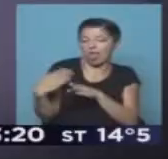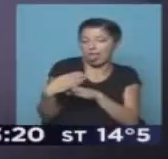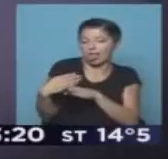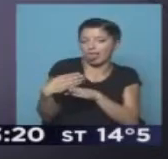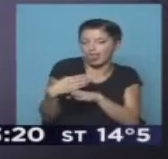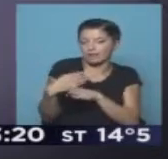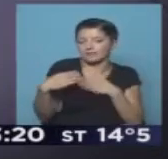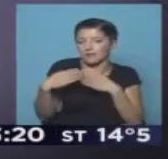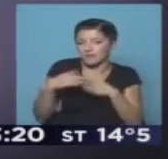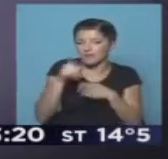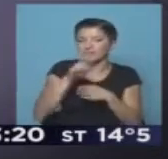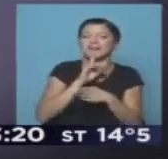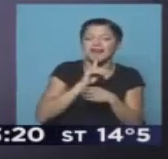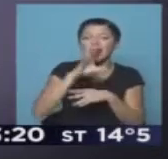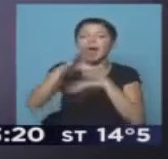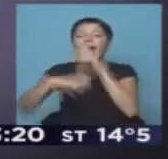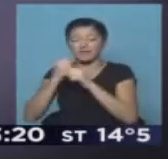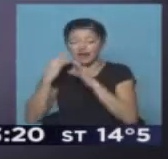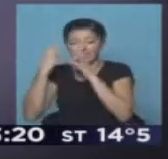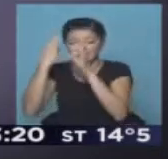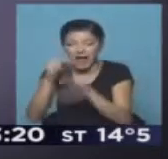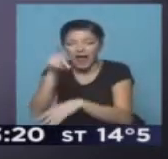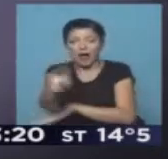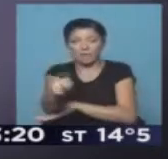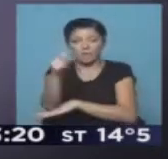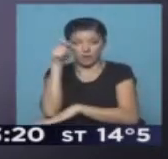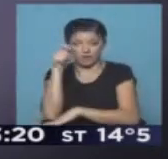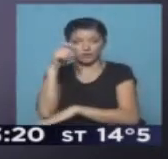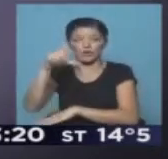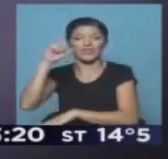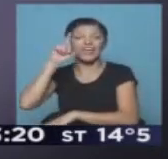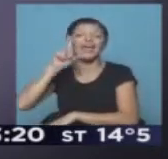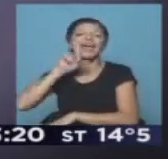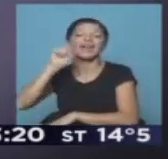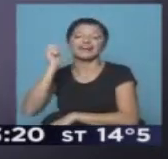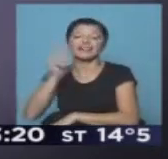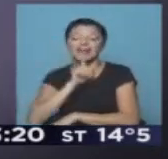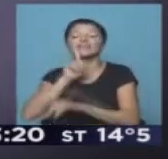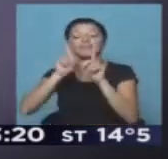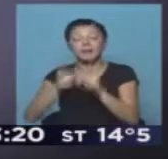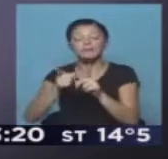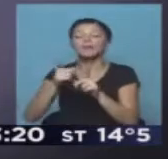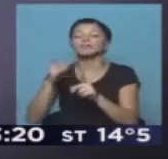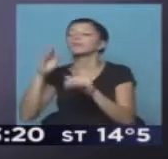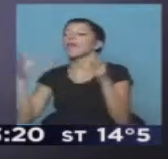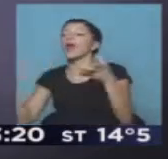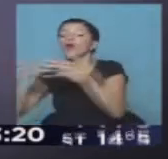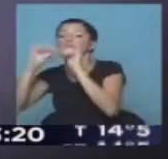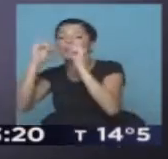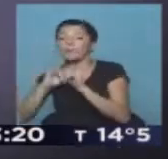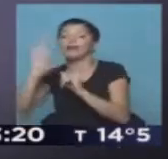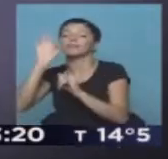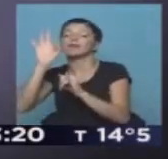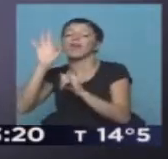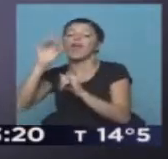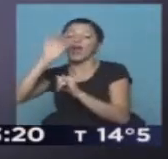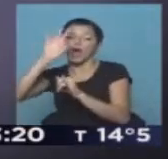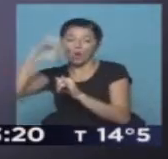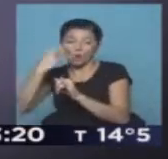israelíes hacia el puerto de eliat y expulsando además a la fuerza de paz de las naciones unidas de la península del sinaí